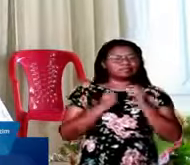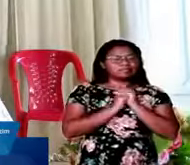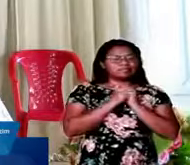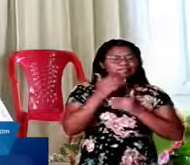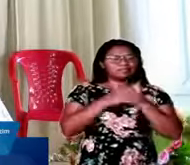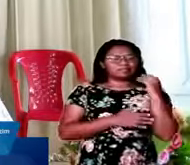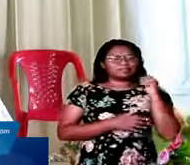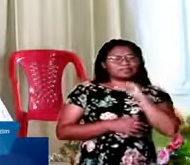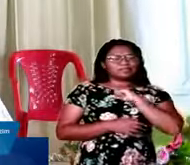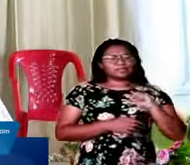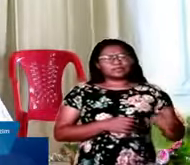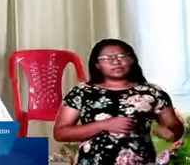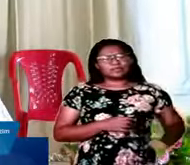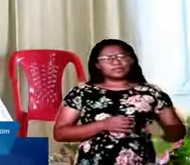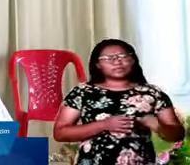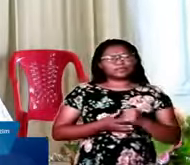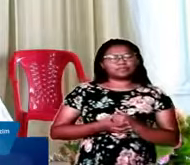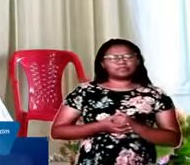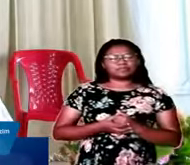Señor Jesús,